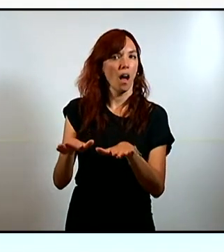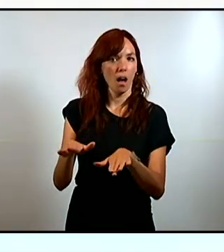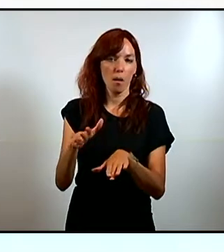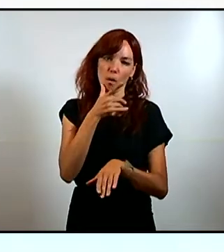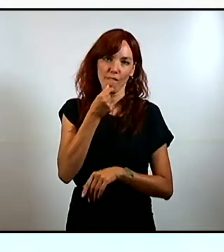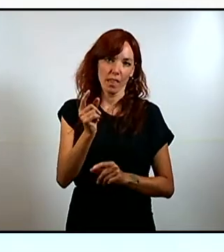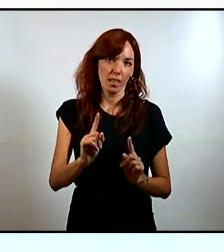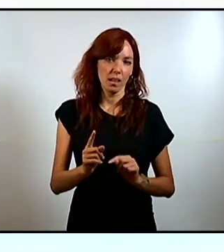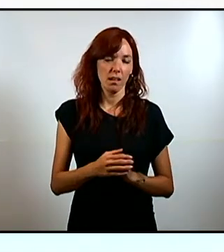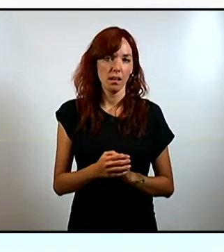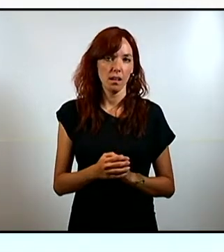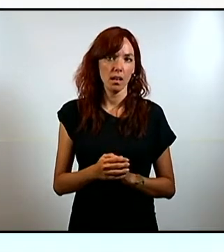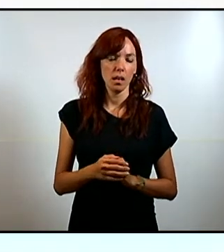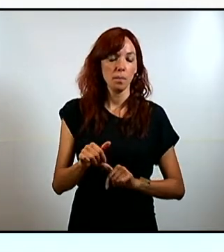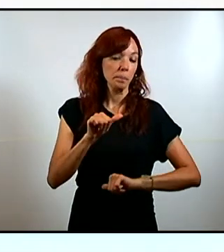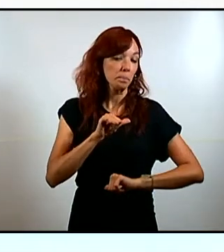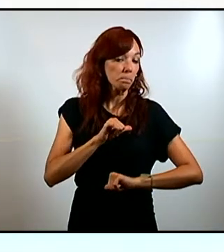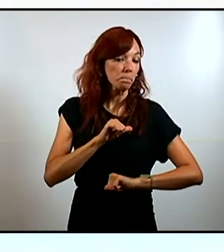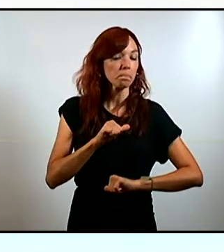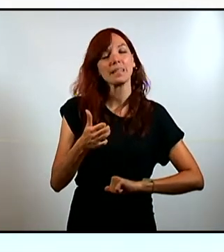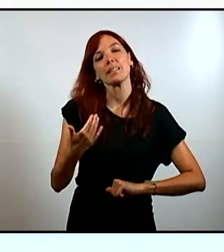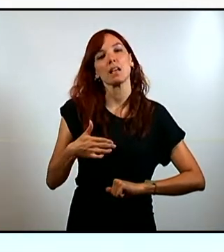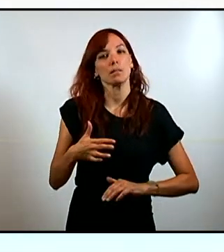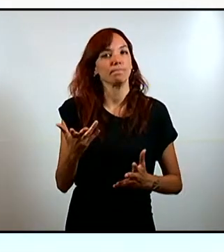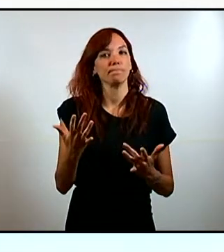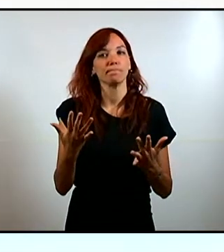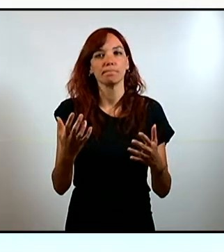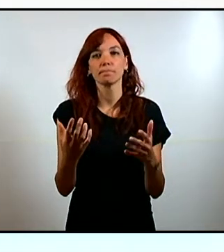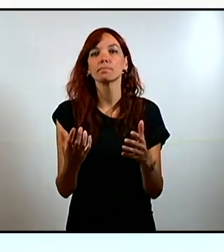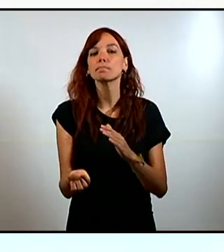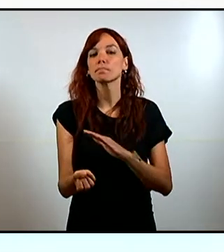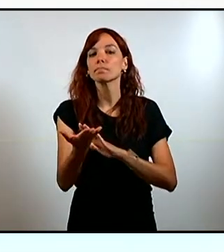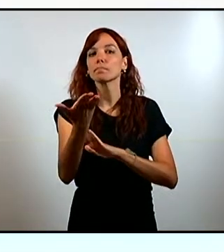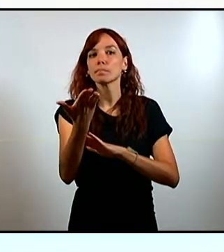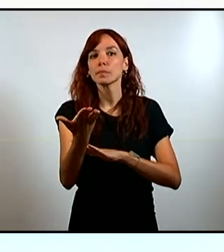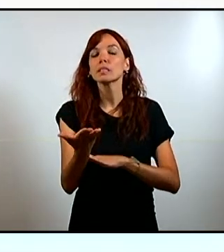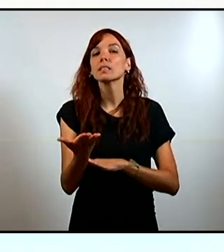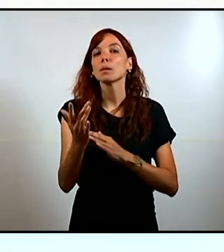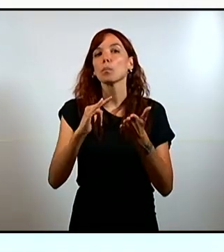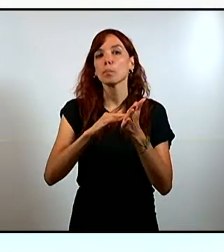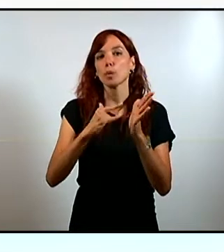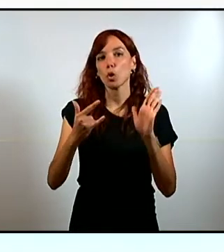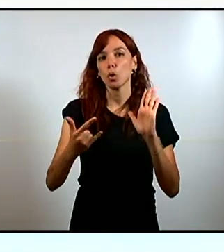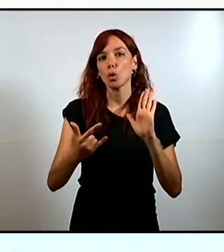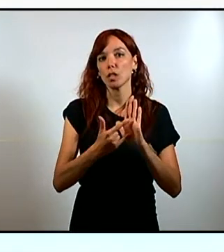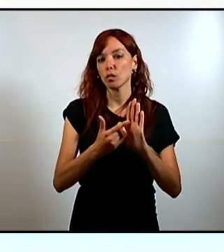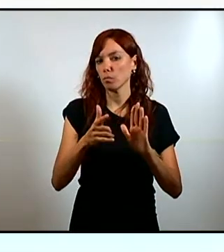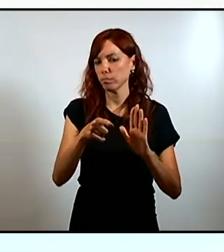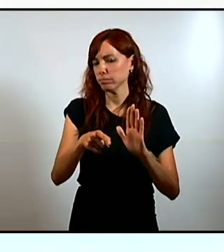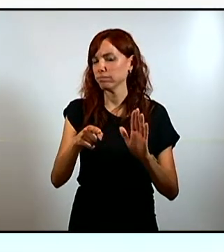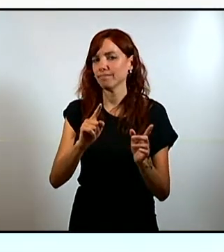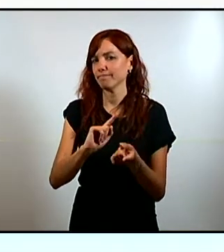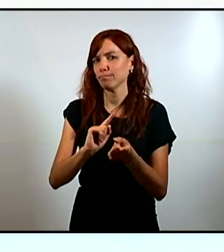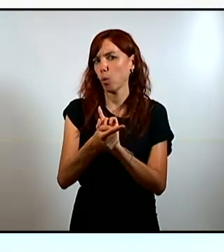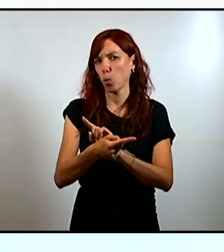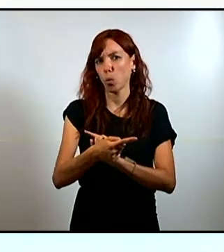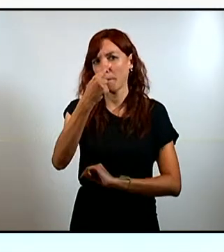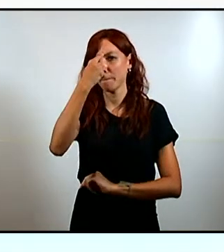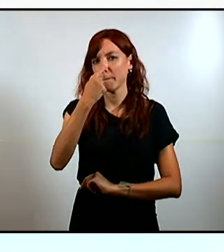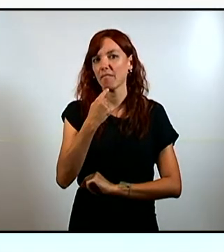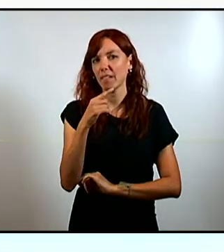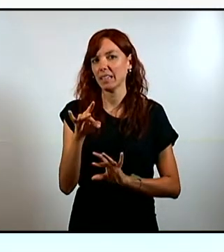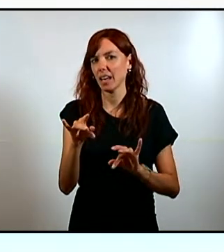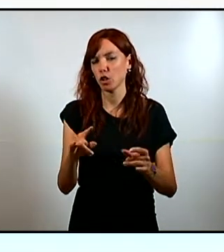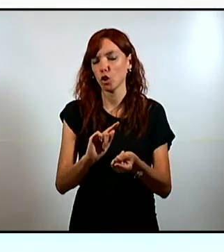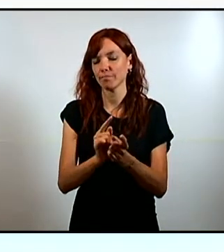ellos, pues inmediatamente actuamos y ponemos en marcha este proyecto que va a cambiar el perfil de este